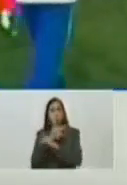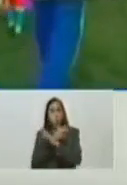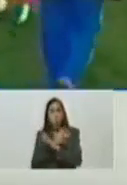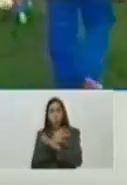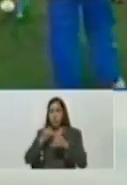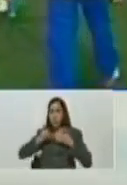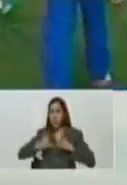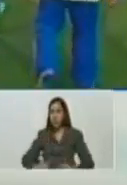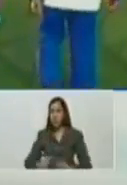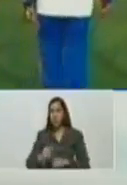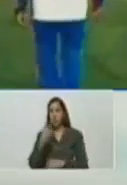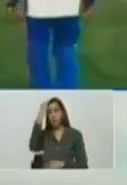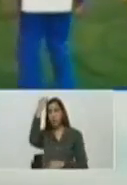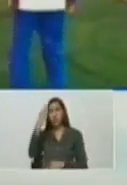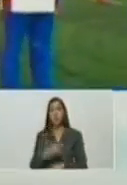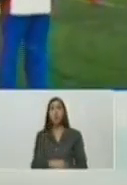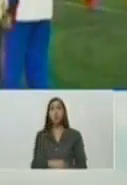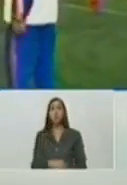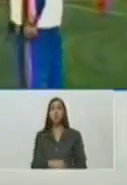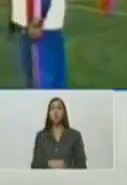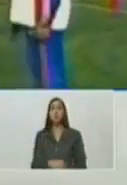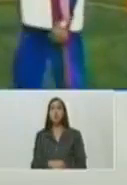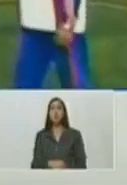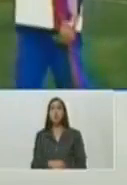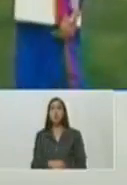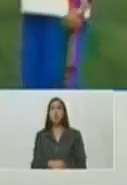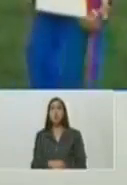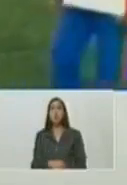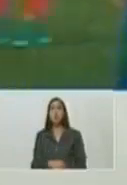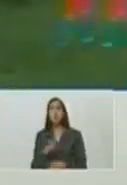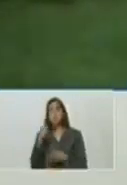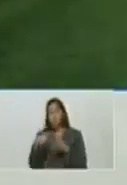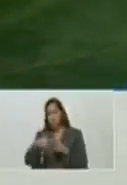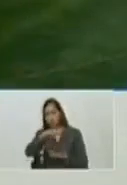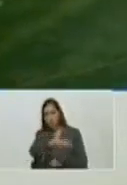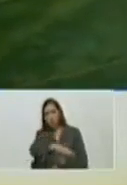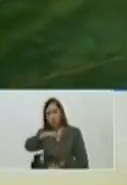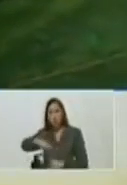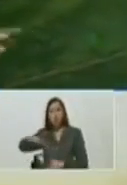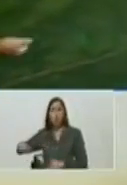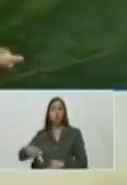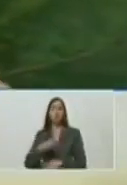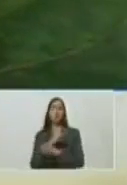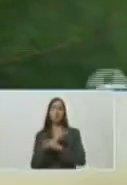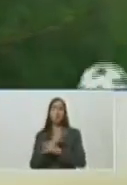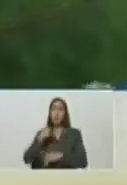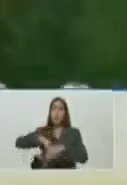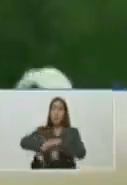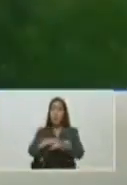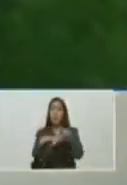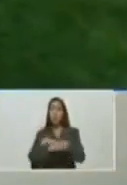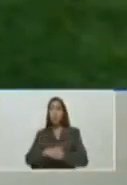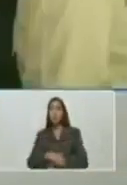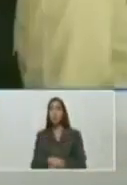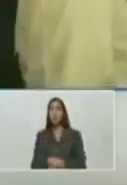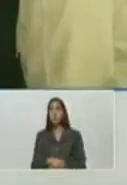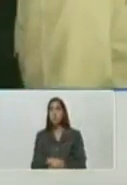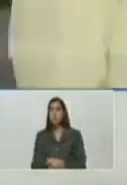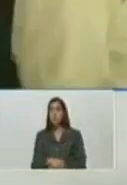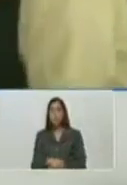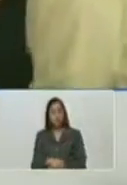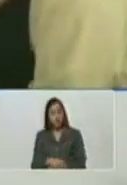Tarek, Alejandro, con Diego, ¿ah? Jugando fútbol. Cuántas vivencias